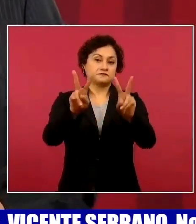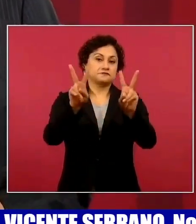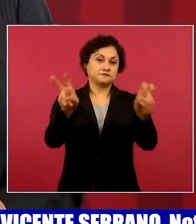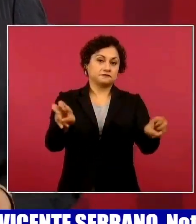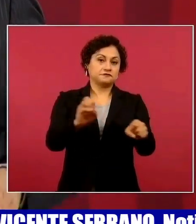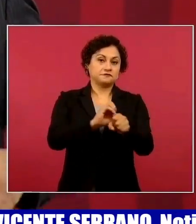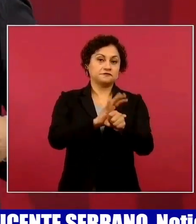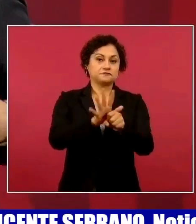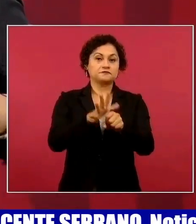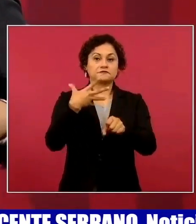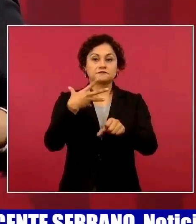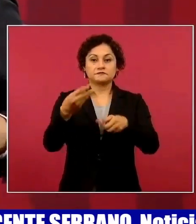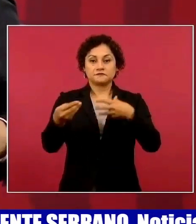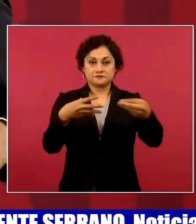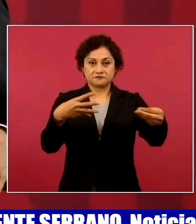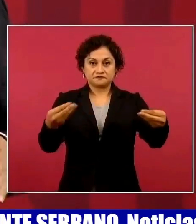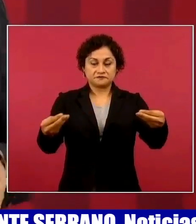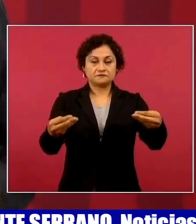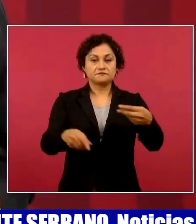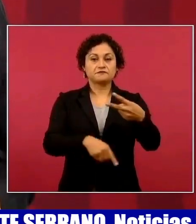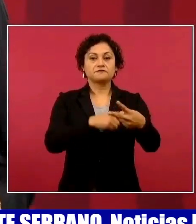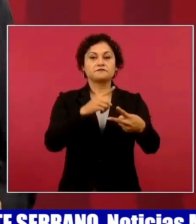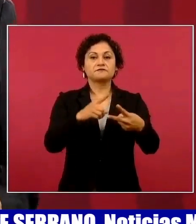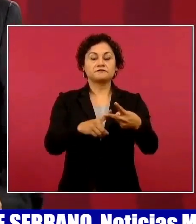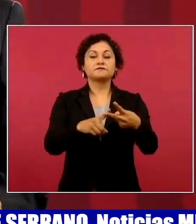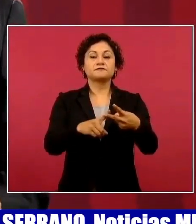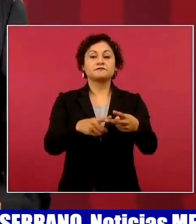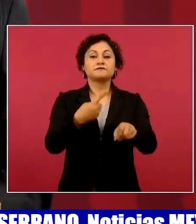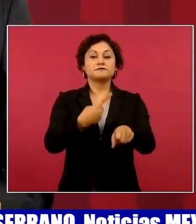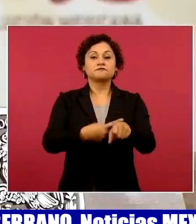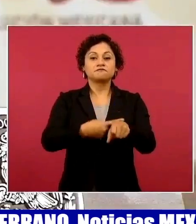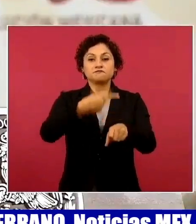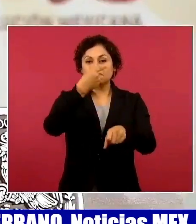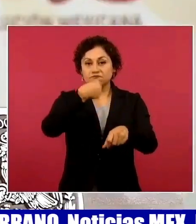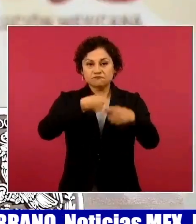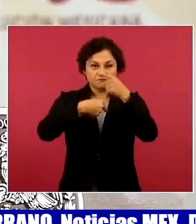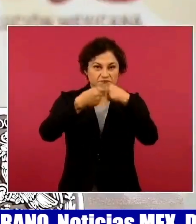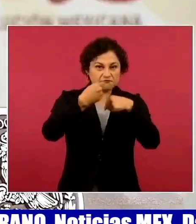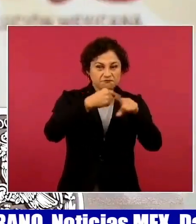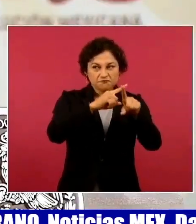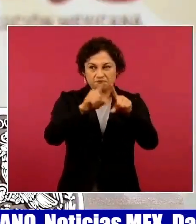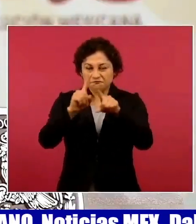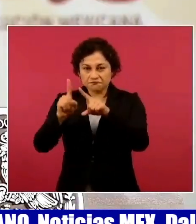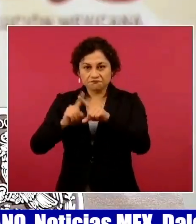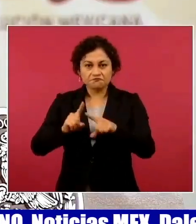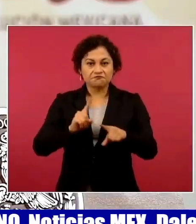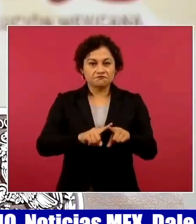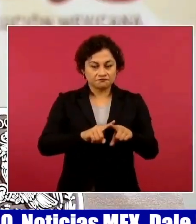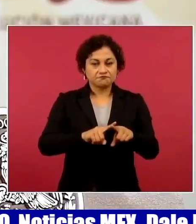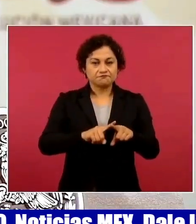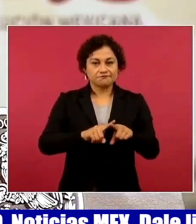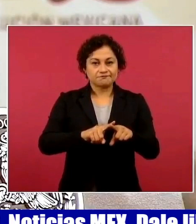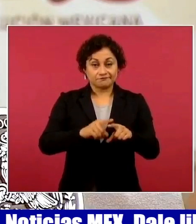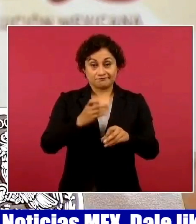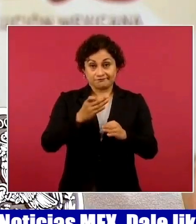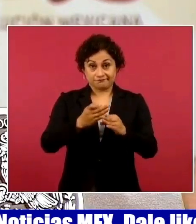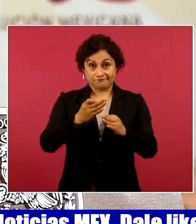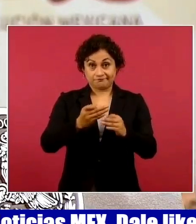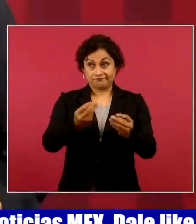del Perú, que no debe ser víctima de la represión. Eso antes de reconocer a la presidenta de facto del Perú.